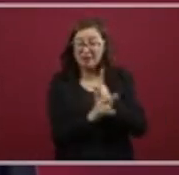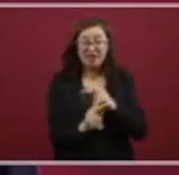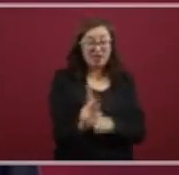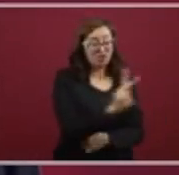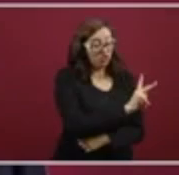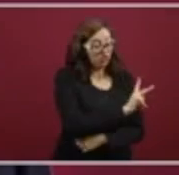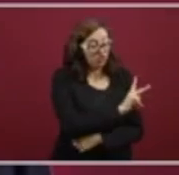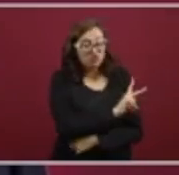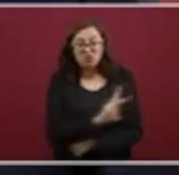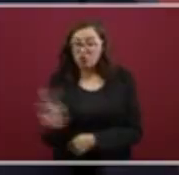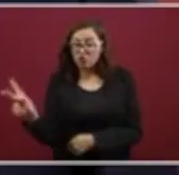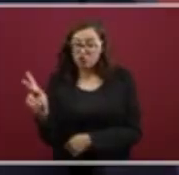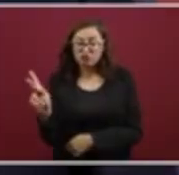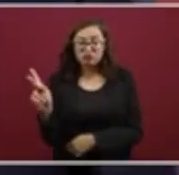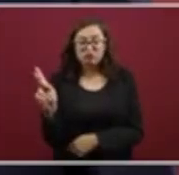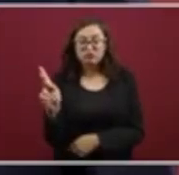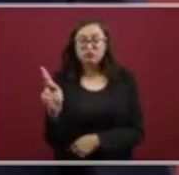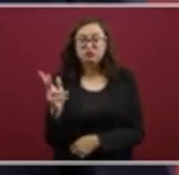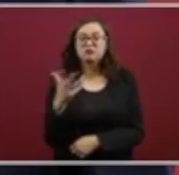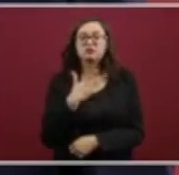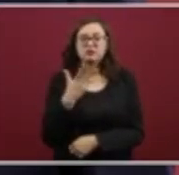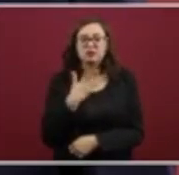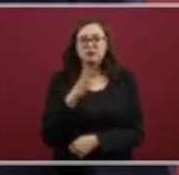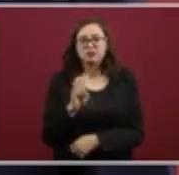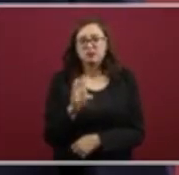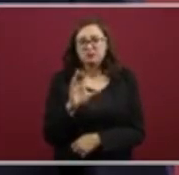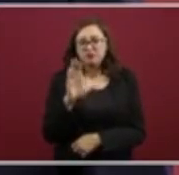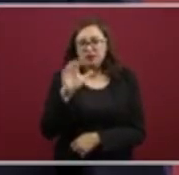del nivel medio superior, tienen beca.